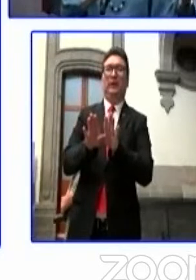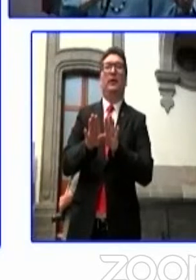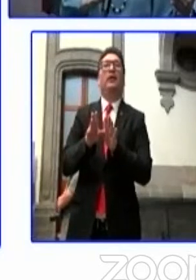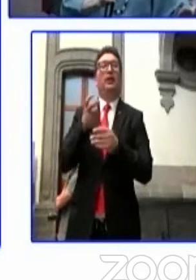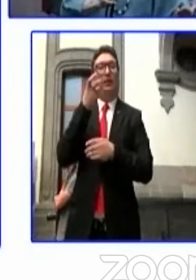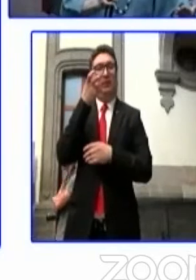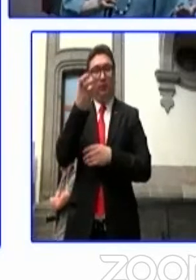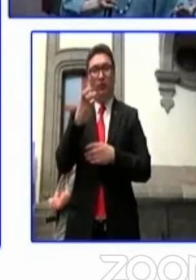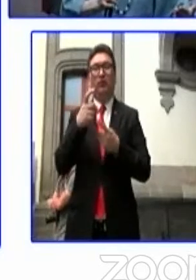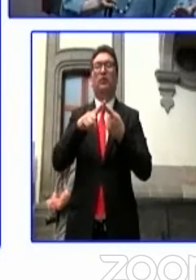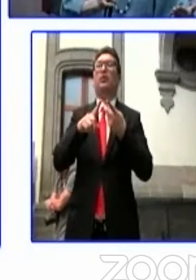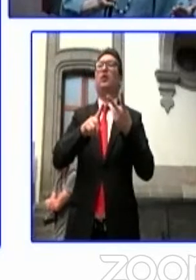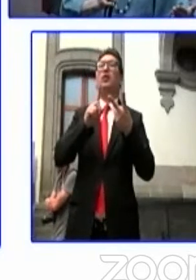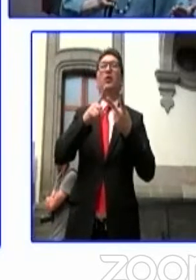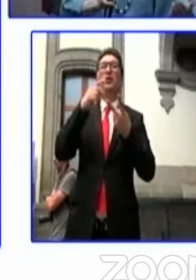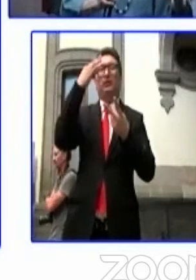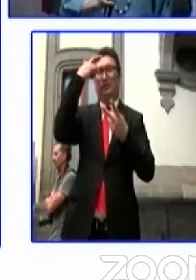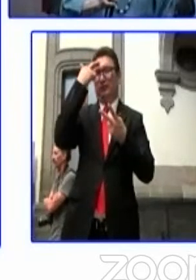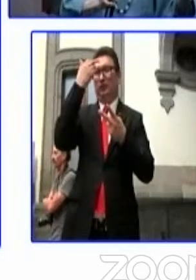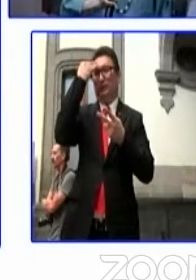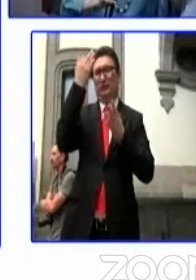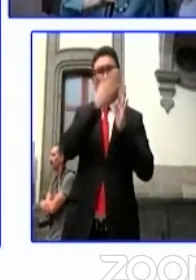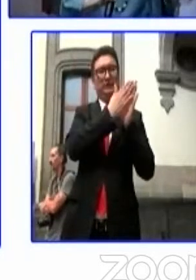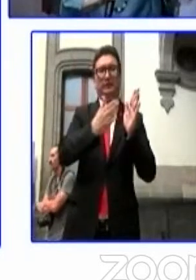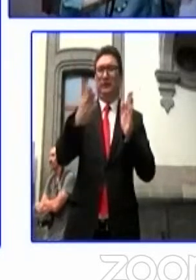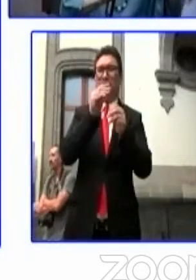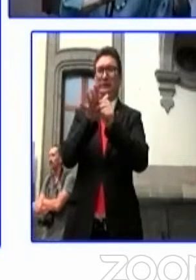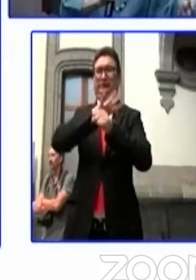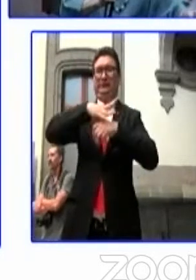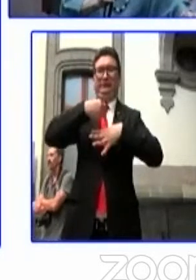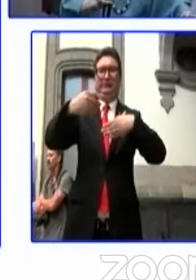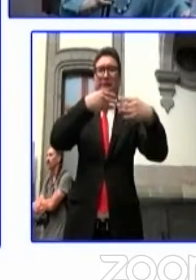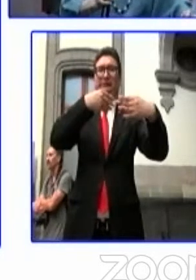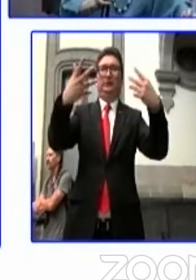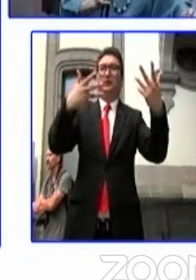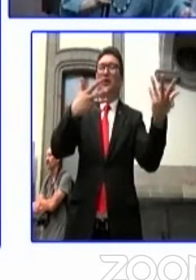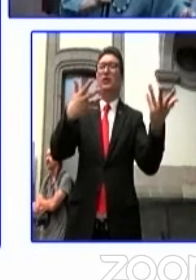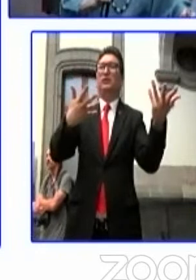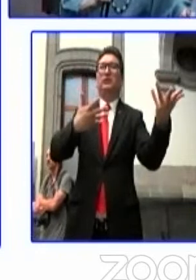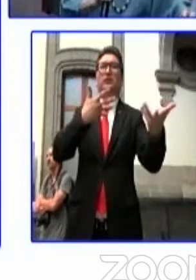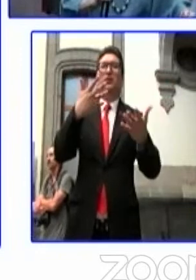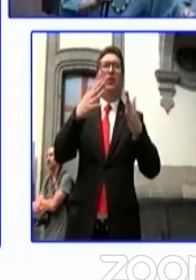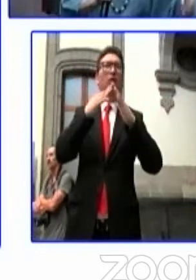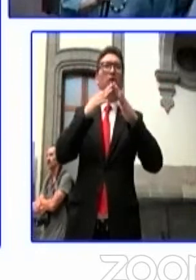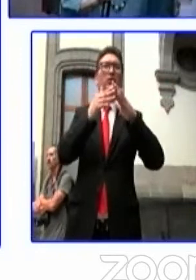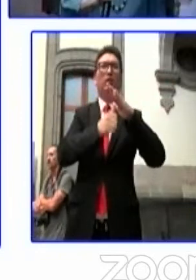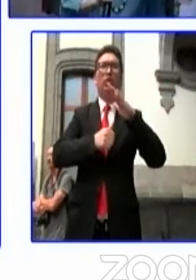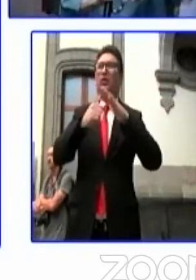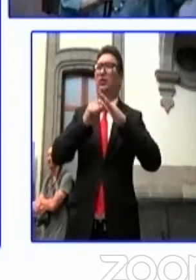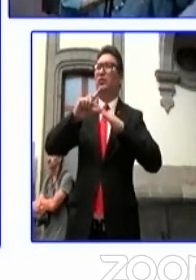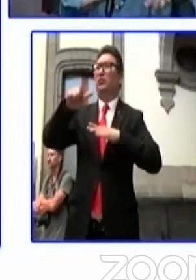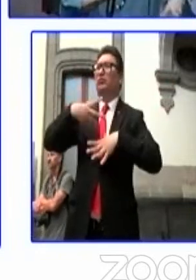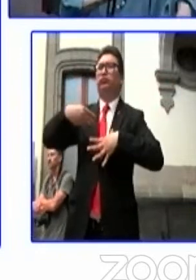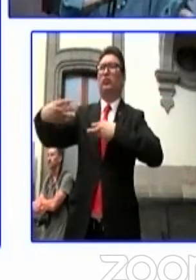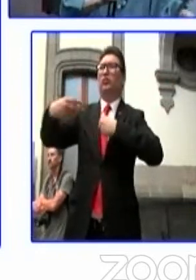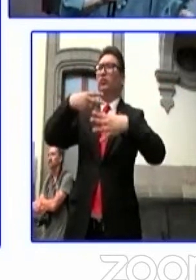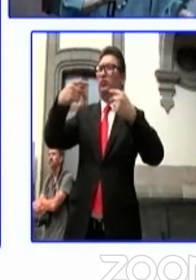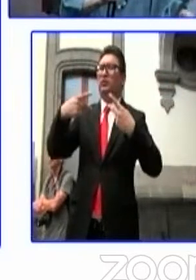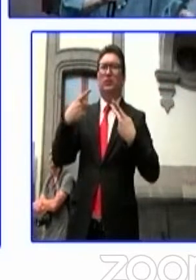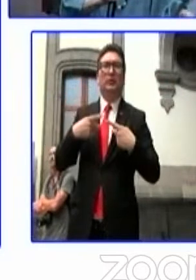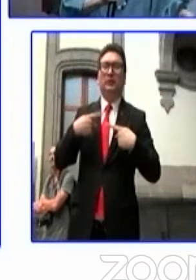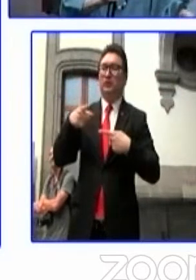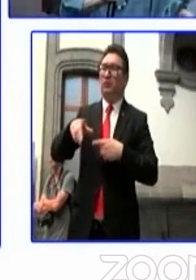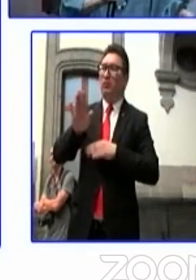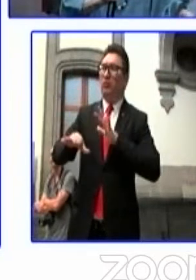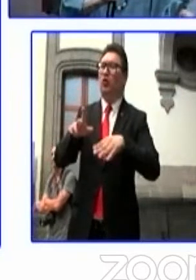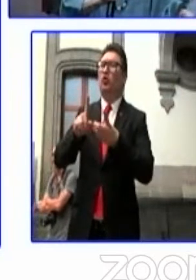la pandemia que nos mostró cómo había altas tasas de contagio y muerte en estas personas que se encontraban